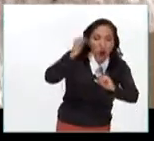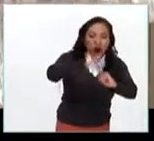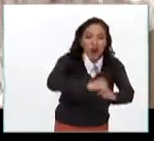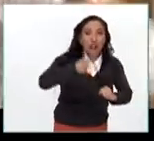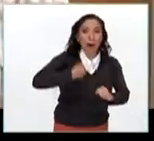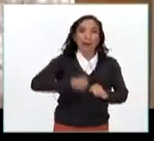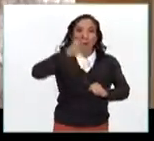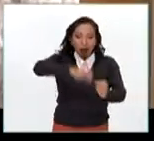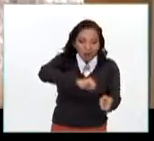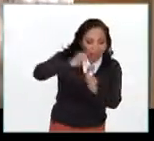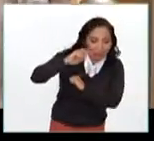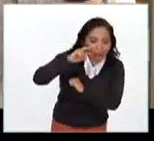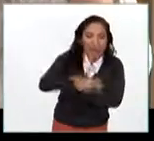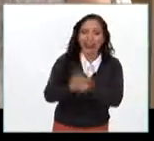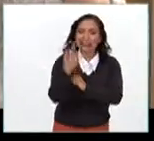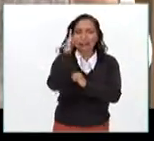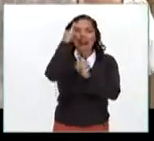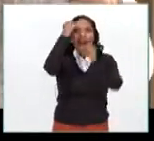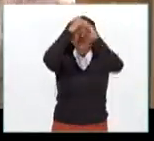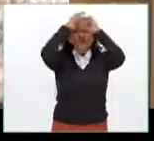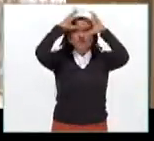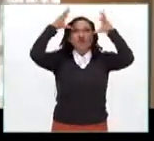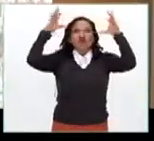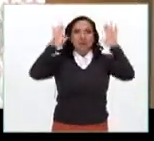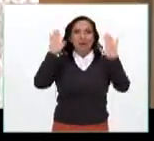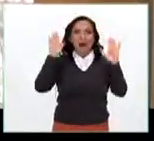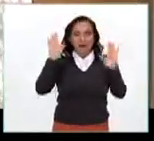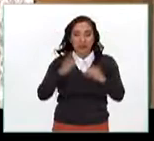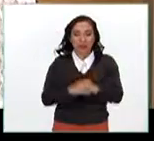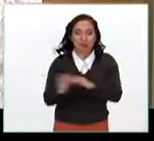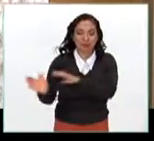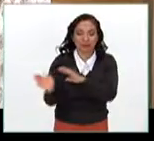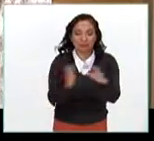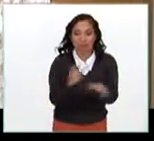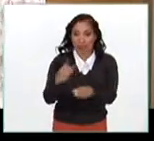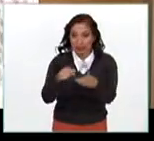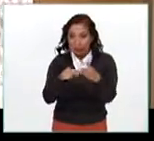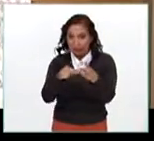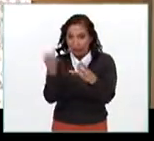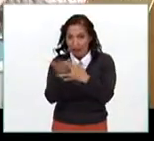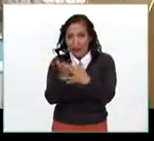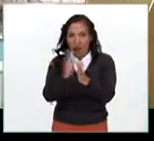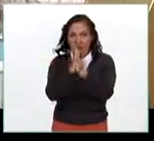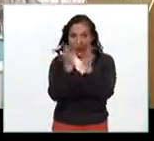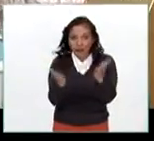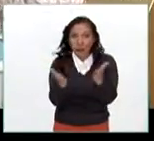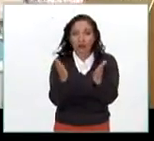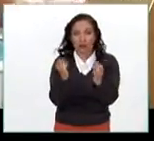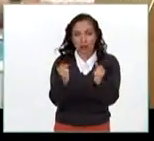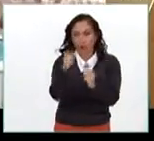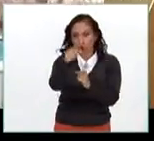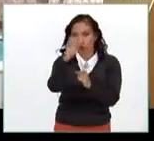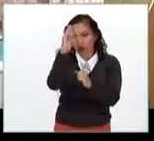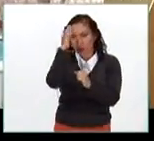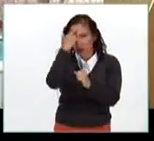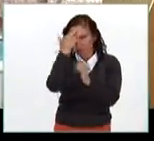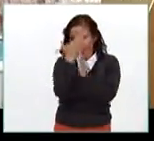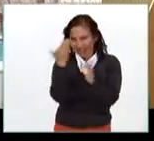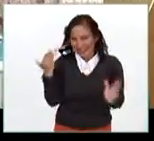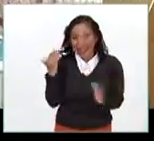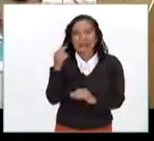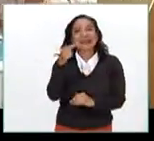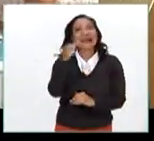Que es una imagen así fantástica. Y bueno, y la tercera parte del libro, que seguramente tú te